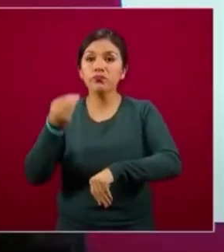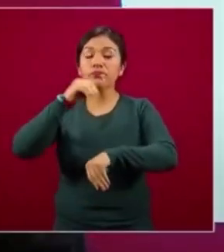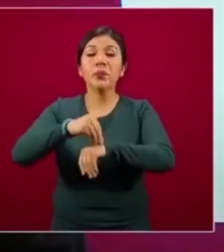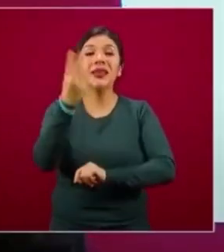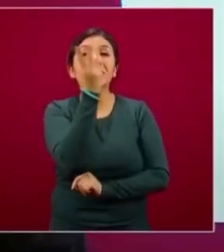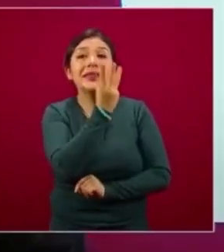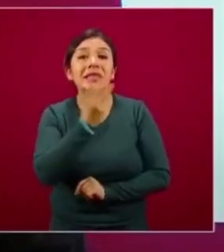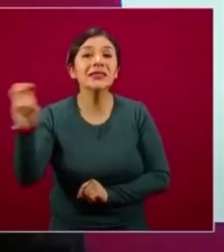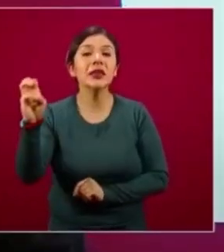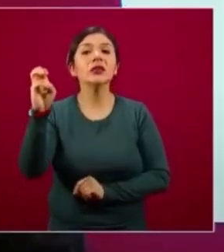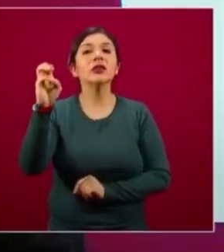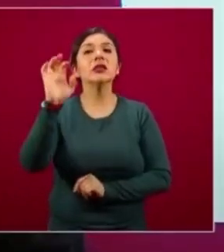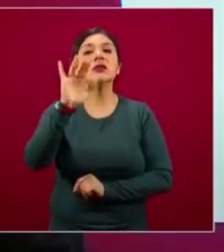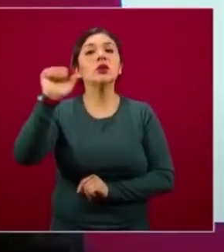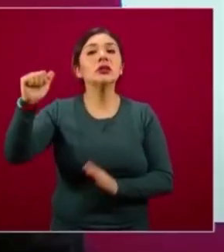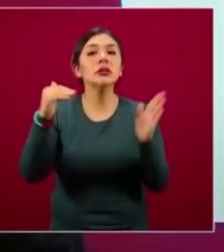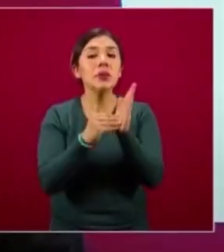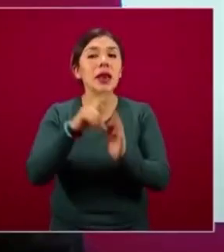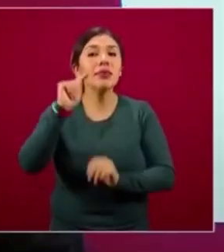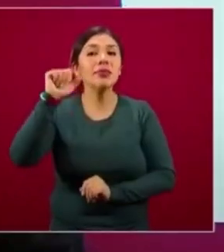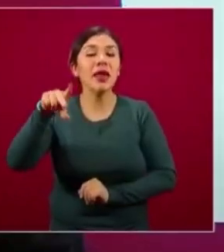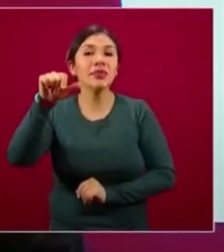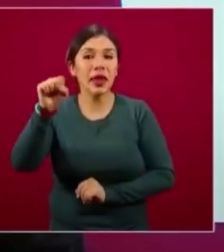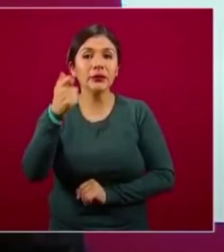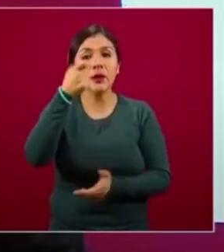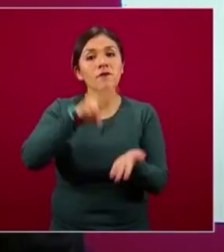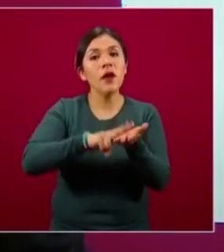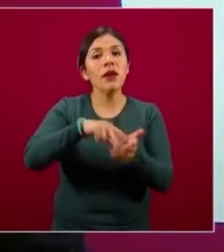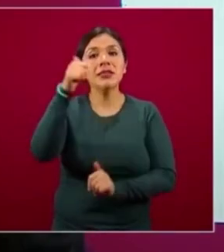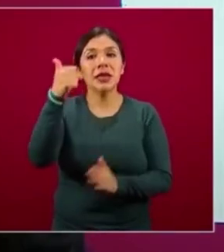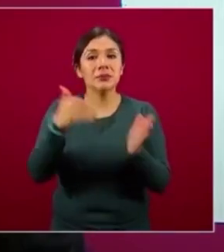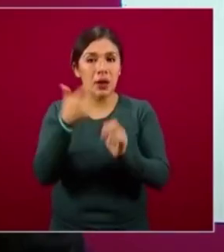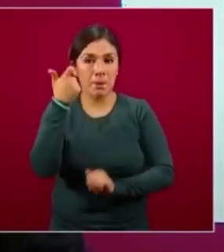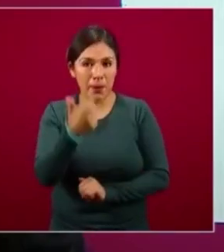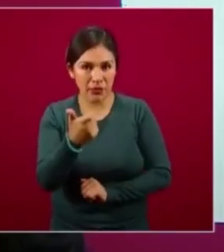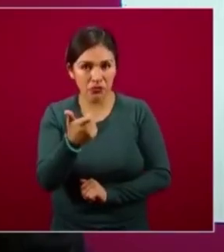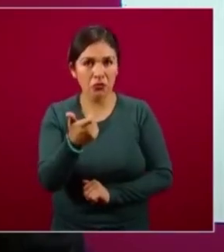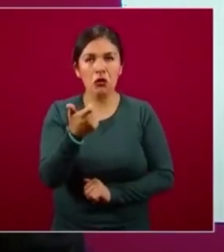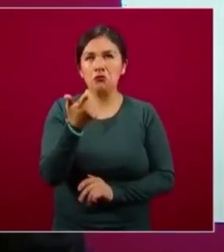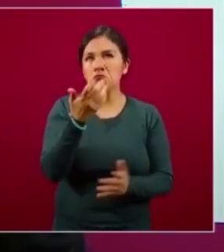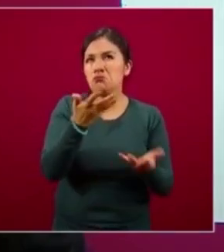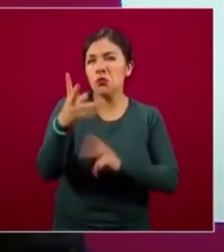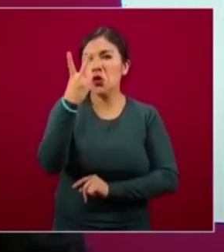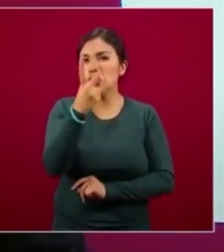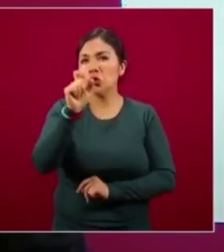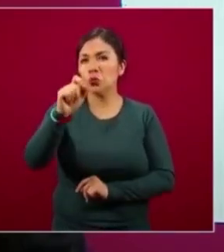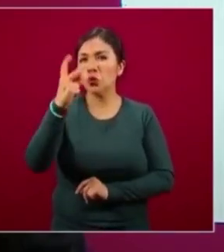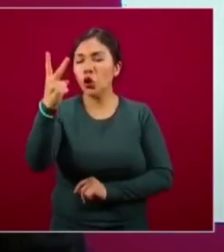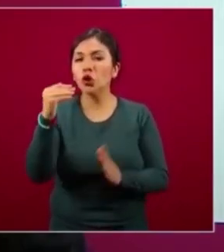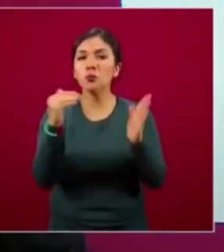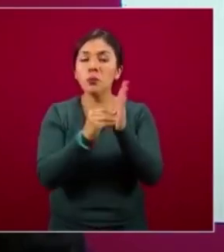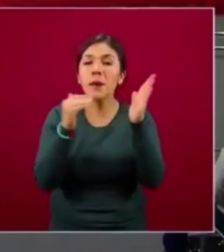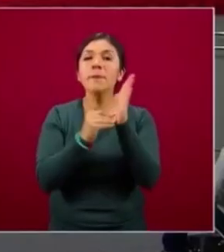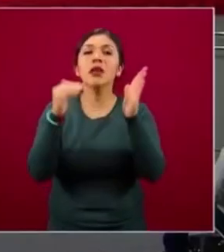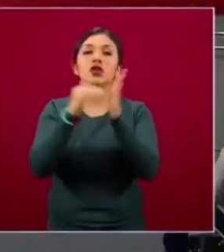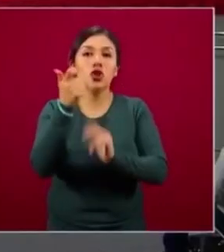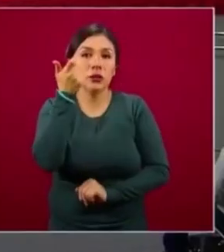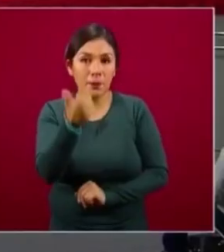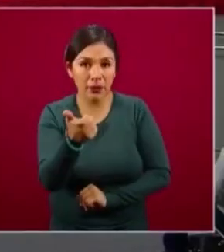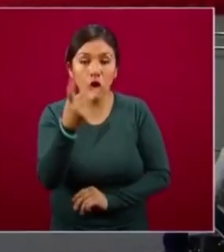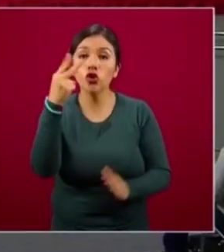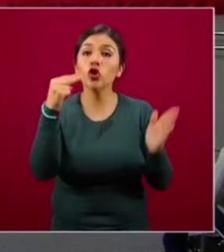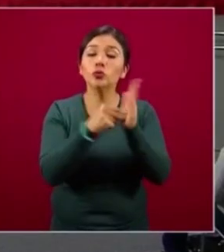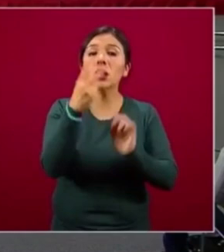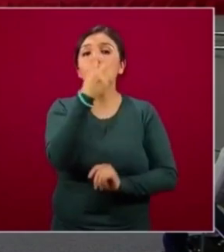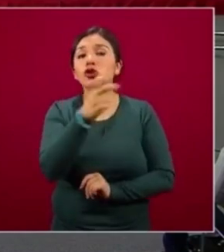pesos, alrededor de 2.2 miles de millones de pesos, 2.200 millones de pesos que se